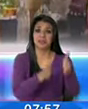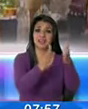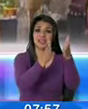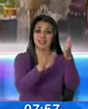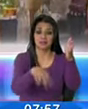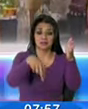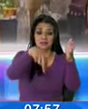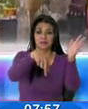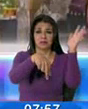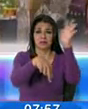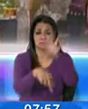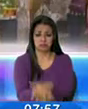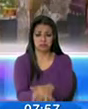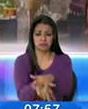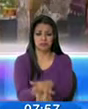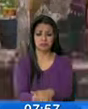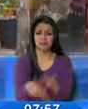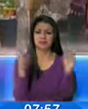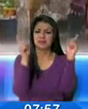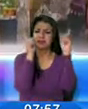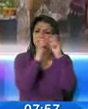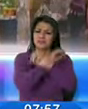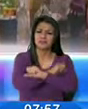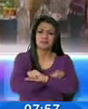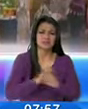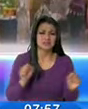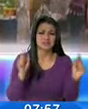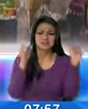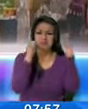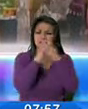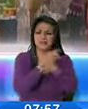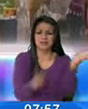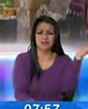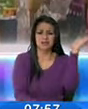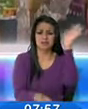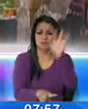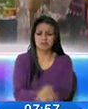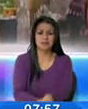de ella y era difícil, complicado porque le aplastó y